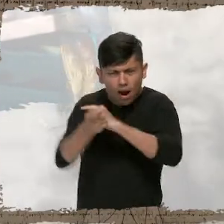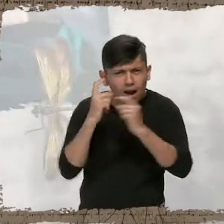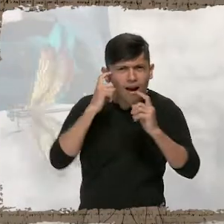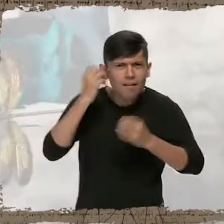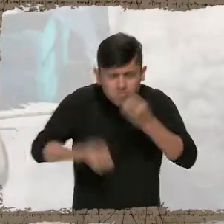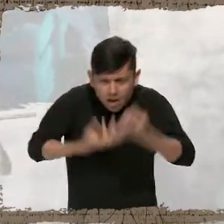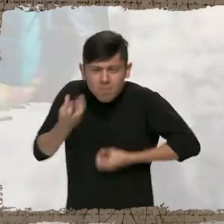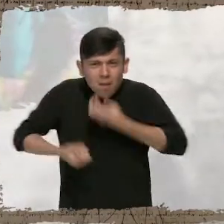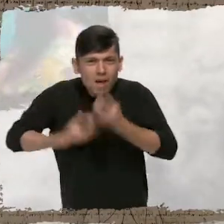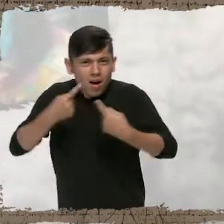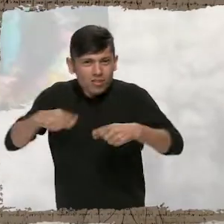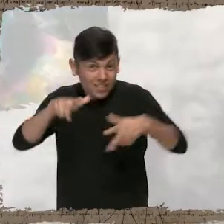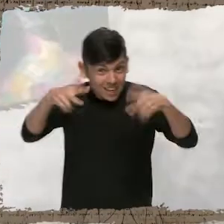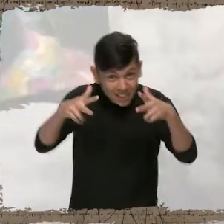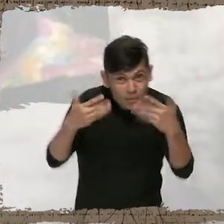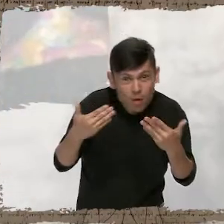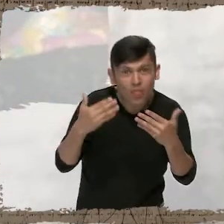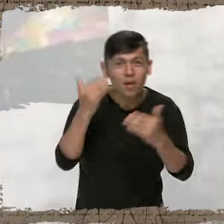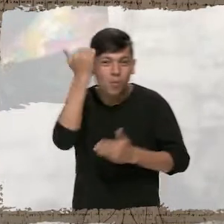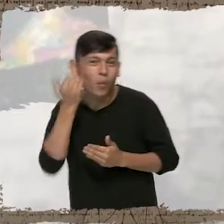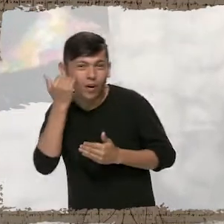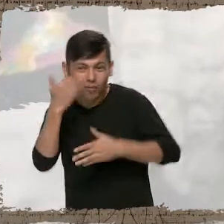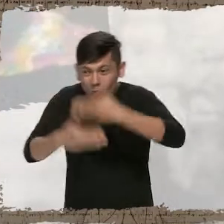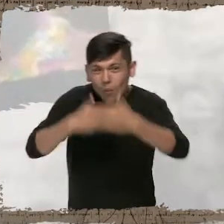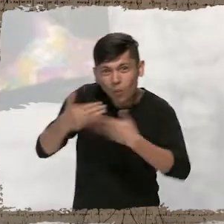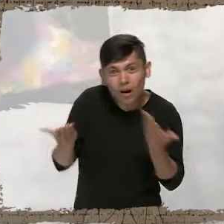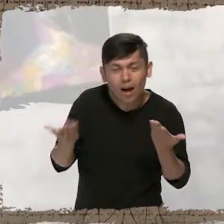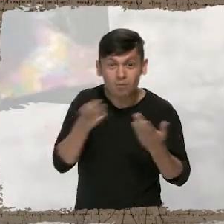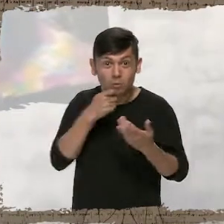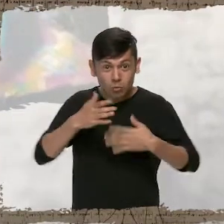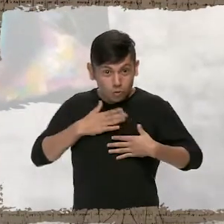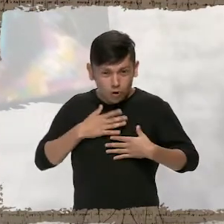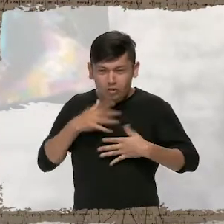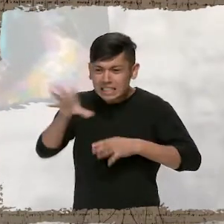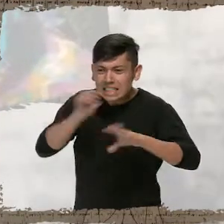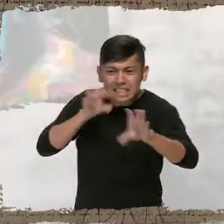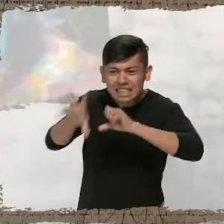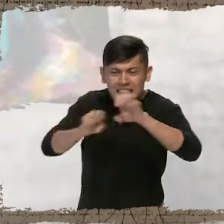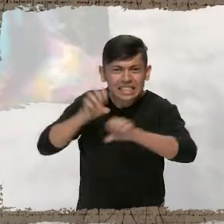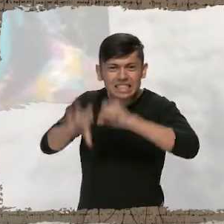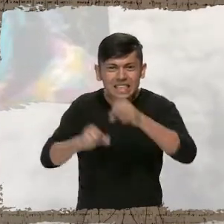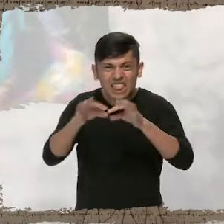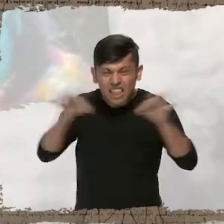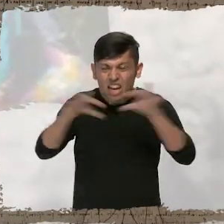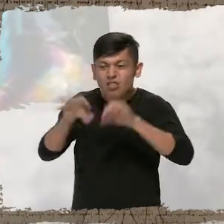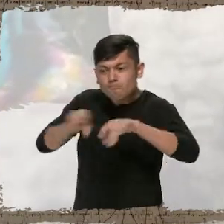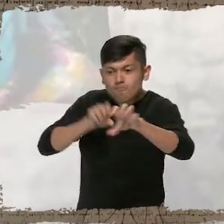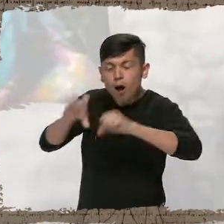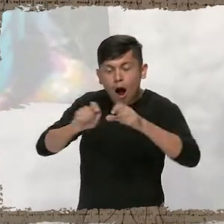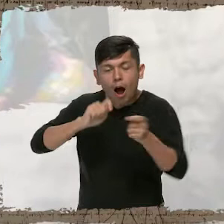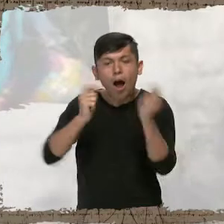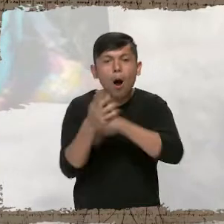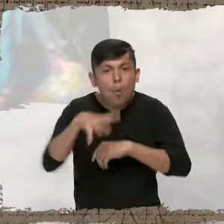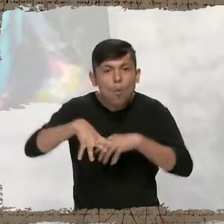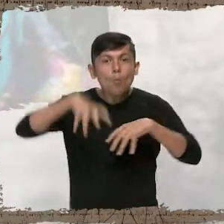y hacer títeres muñecos para jugar mira yo junté un montón de tiritas y arme